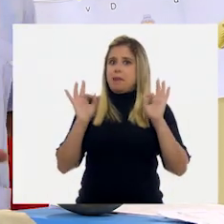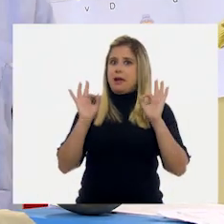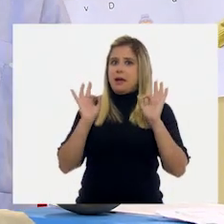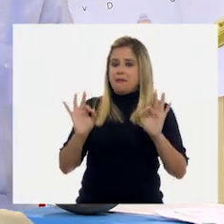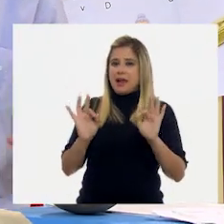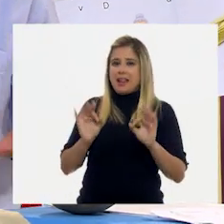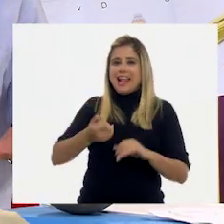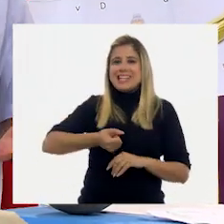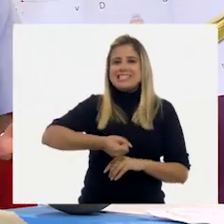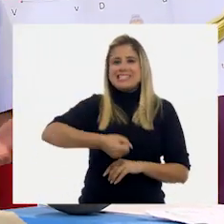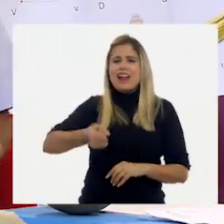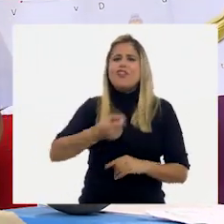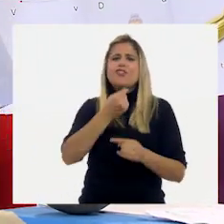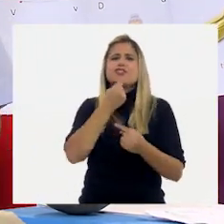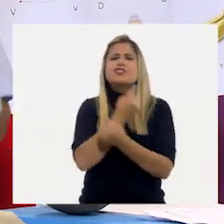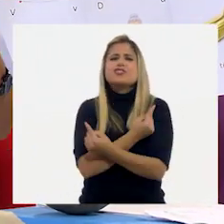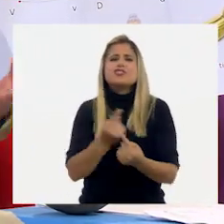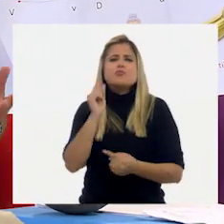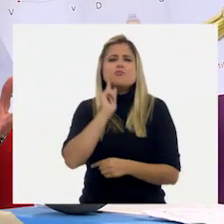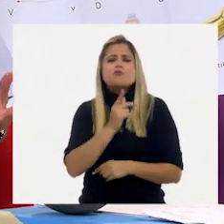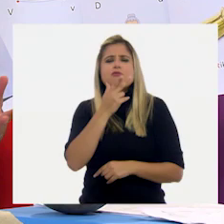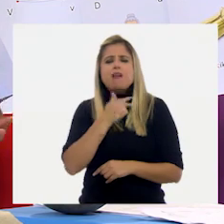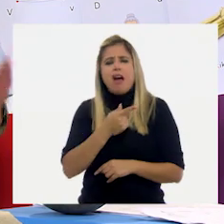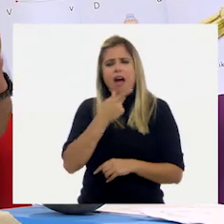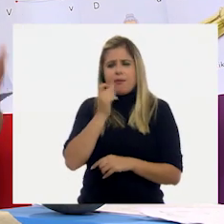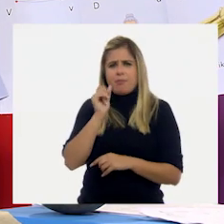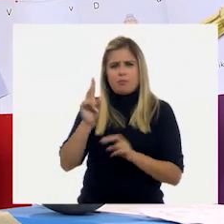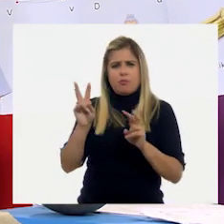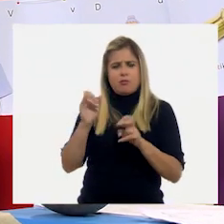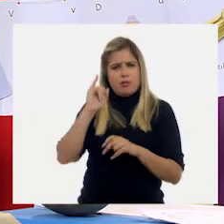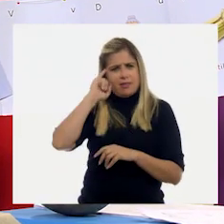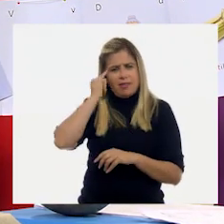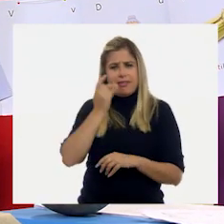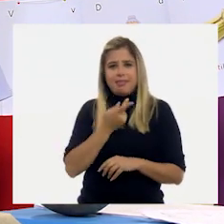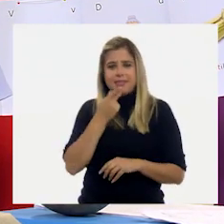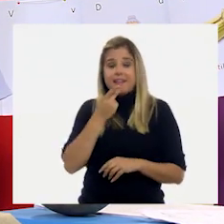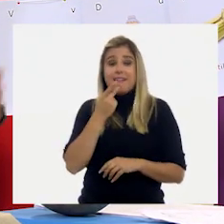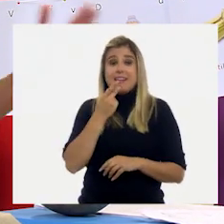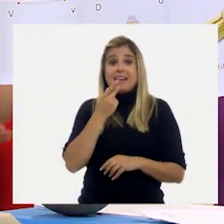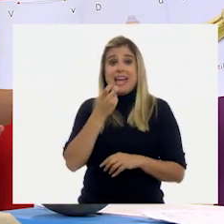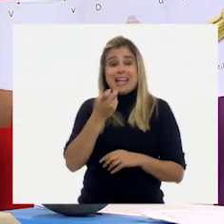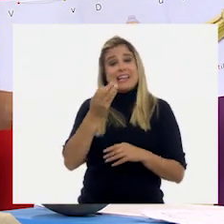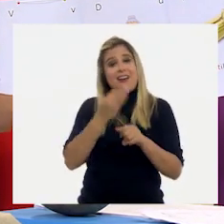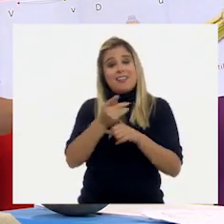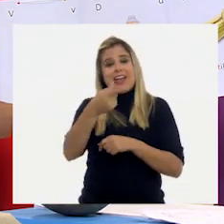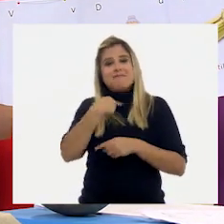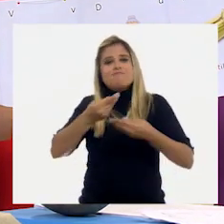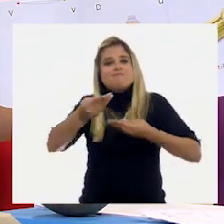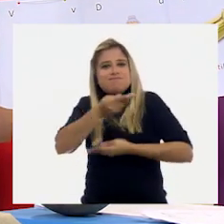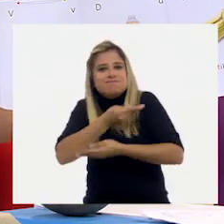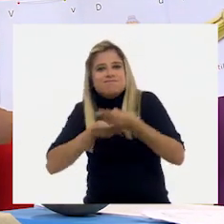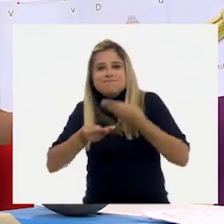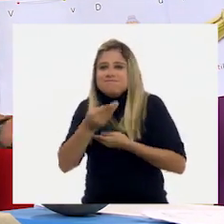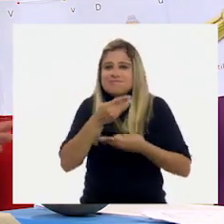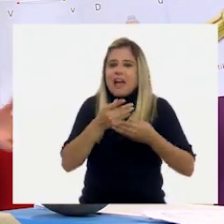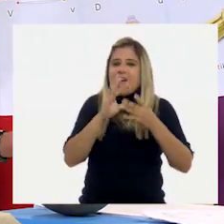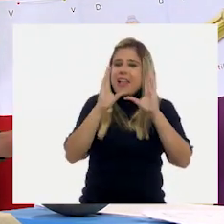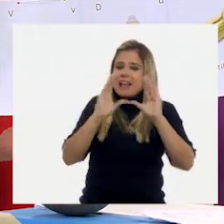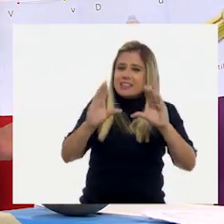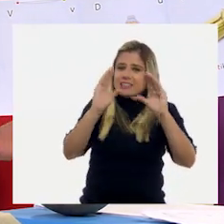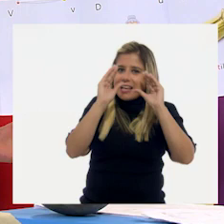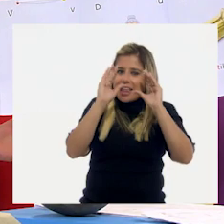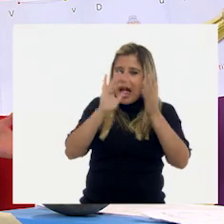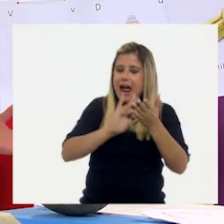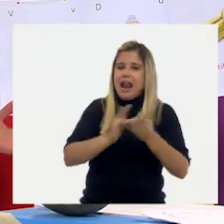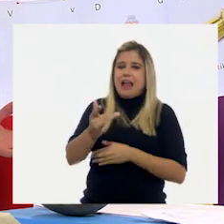un saludo a todas las niñas y niños que hablan Nyusabi y que hoy nos van a compartir su lengua, así como lo hace la maestra Gloria. ¿De qué vamos